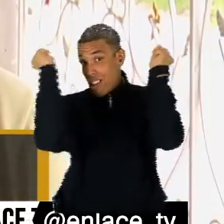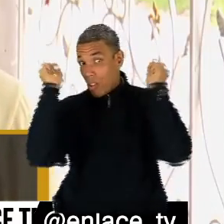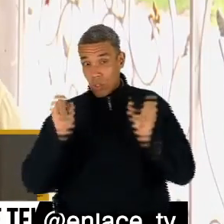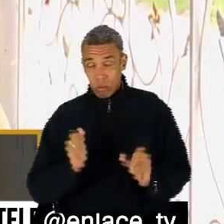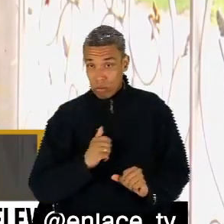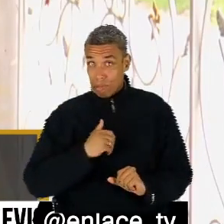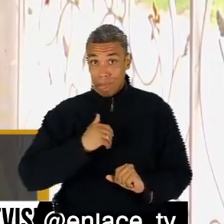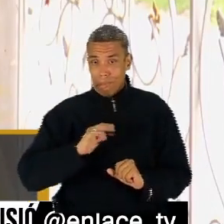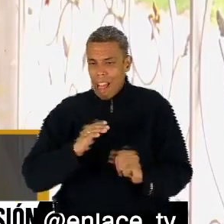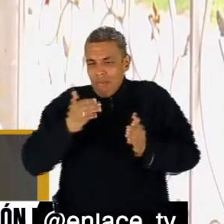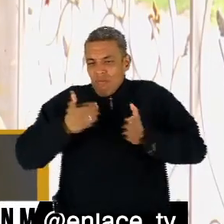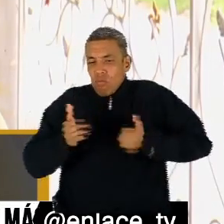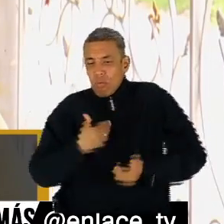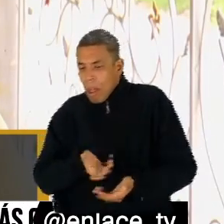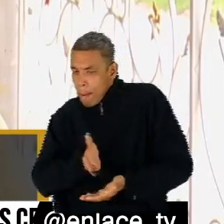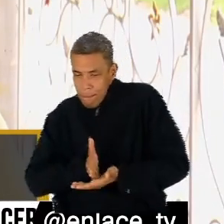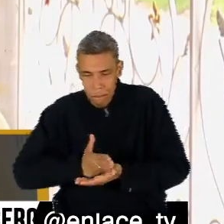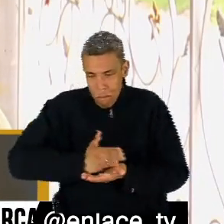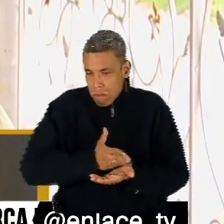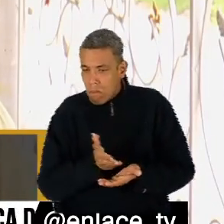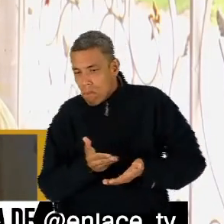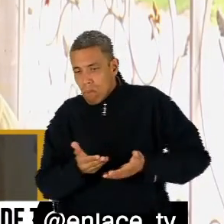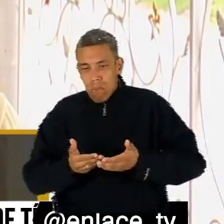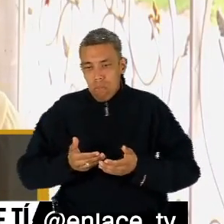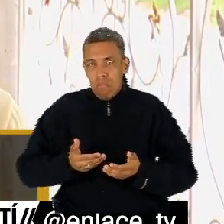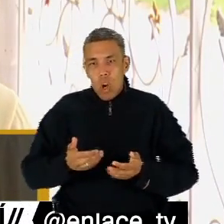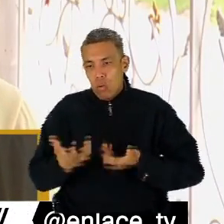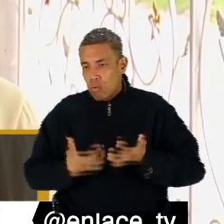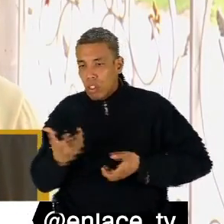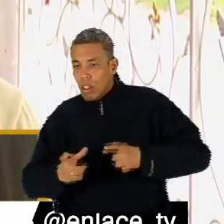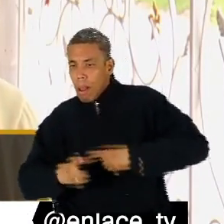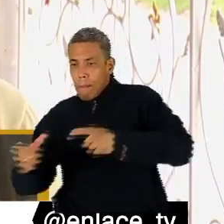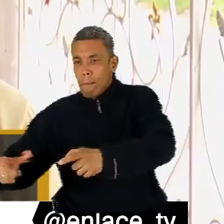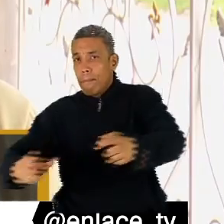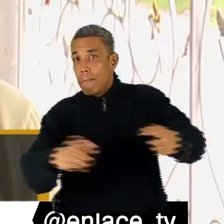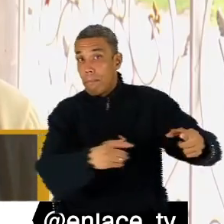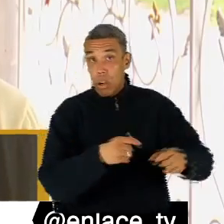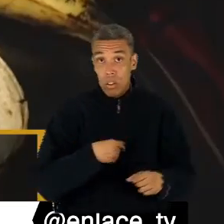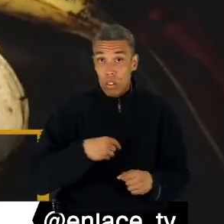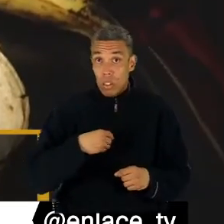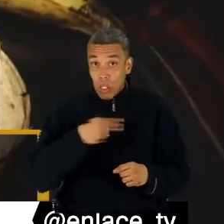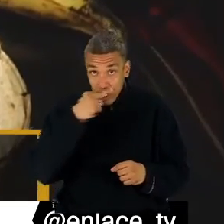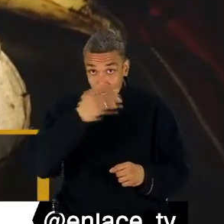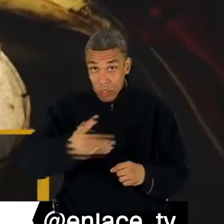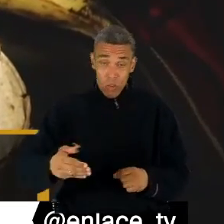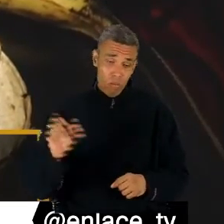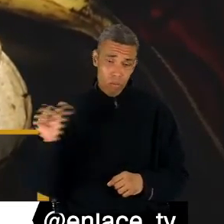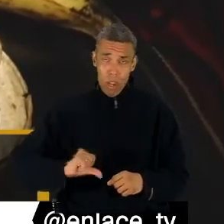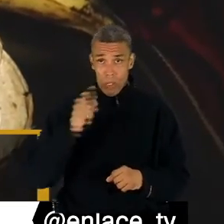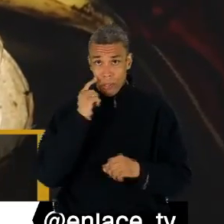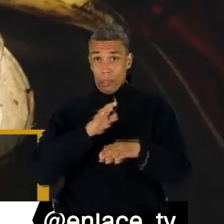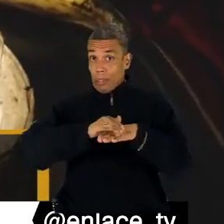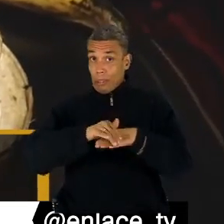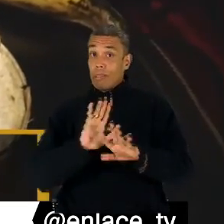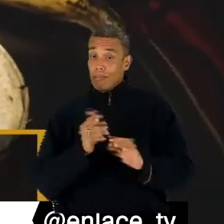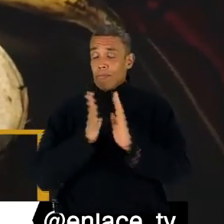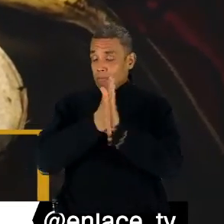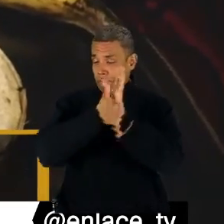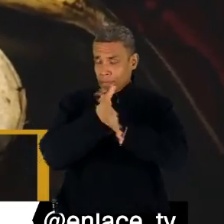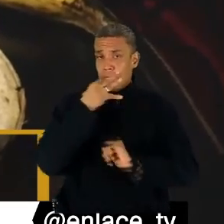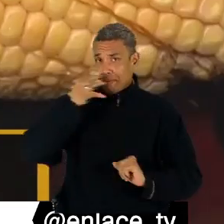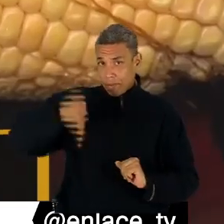yo quiero formular en este momento y aprovechar estos medios de comunicaciones es para decirle a Barranca Bermeja que se entere de la forma como se